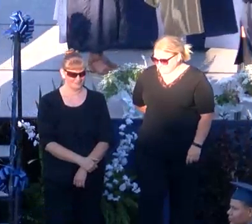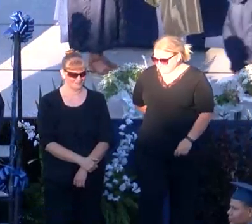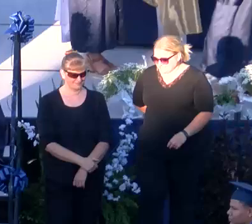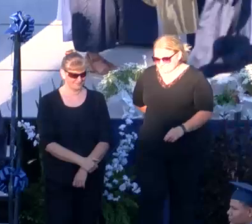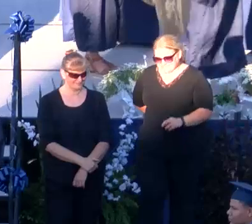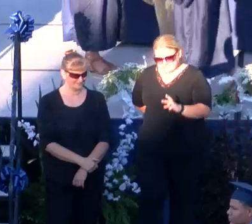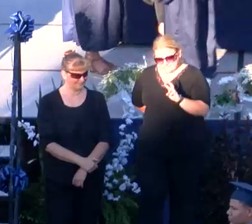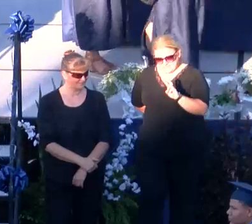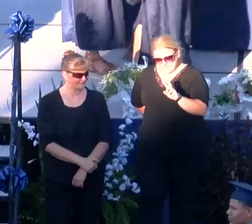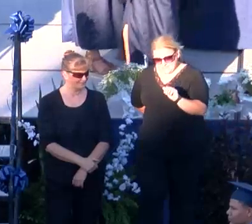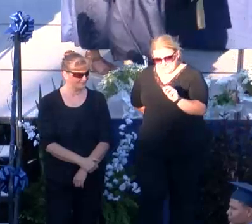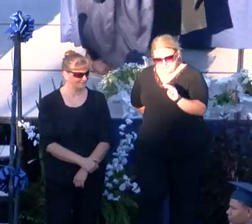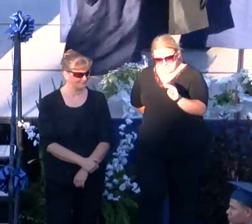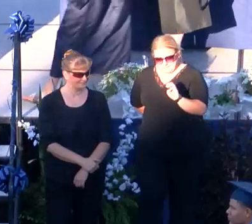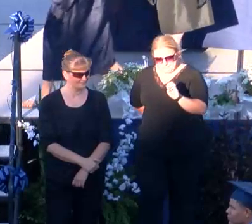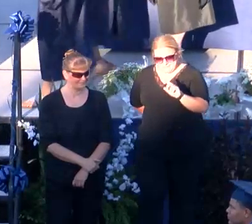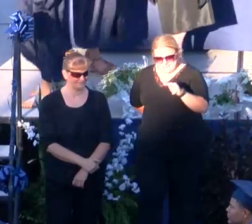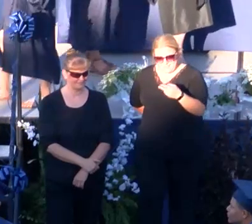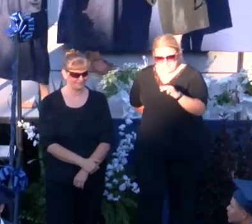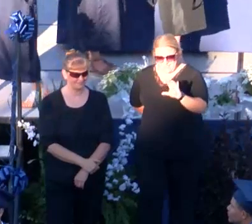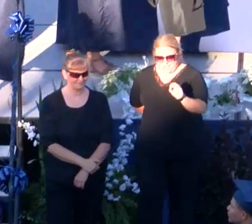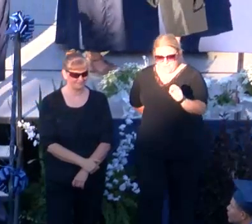Remigio Perez Castillo.